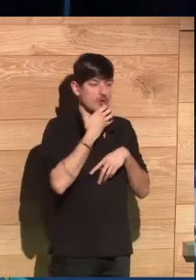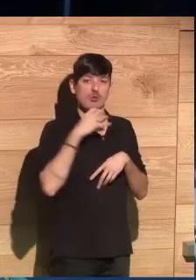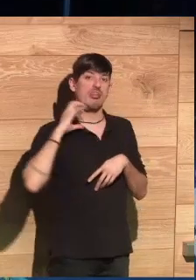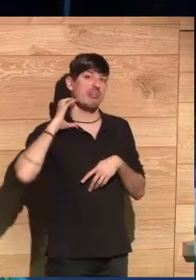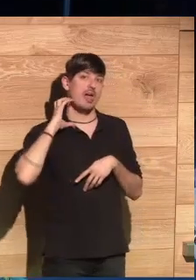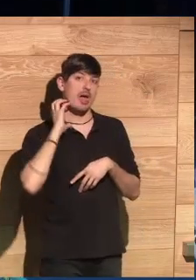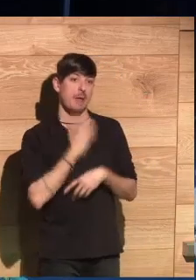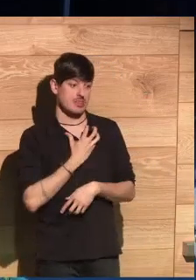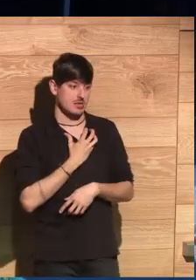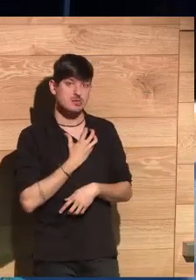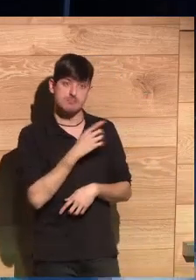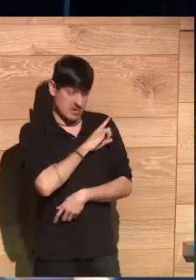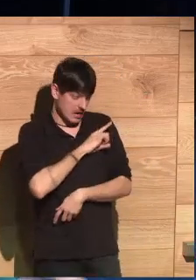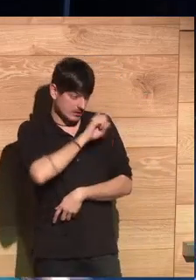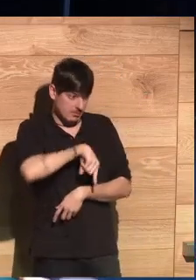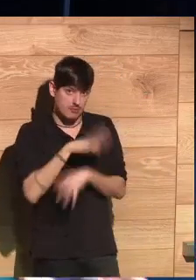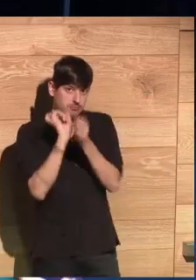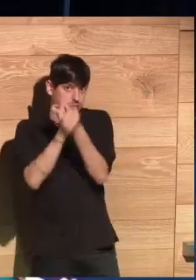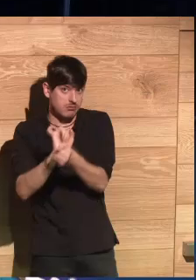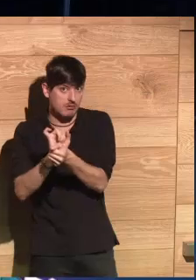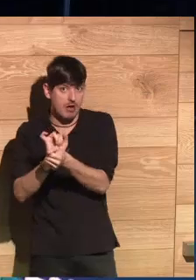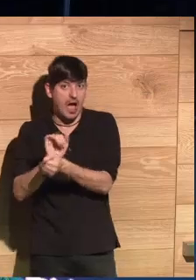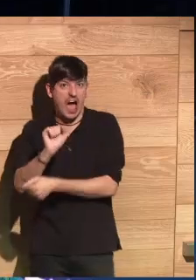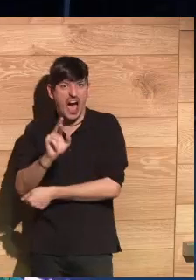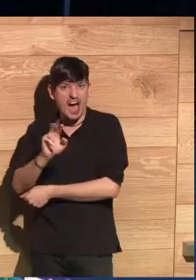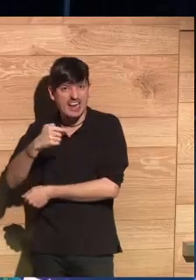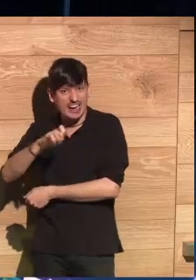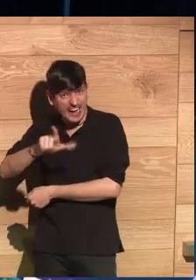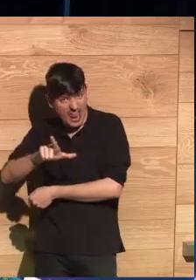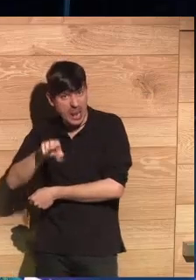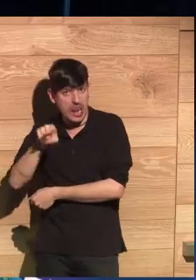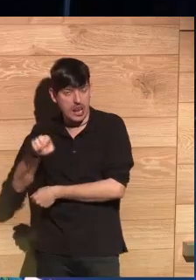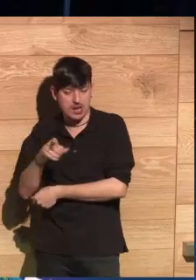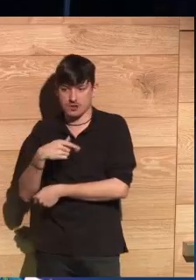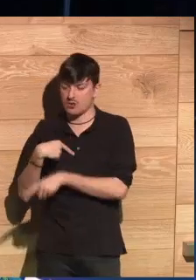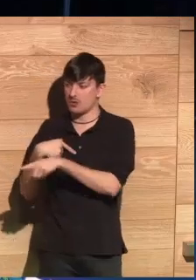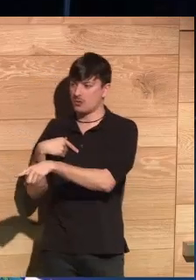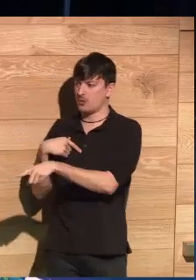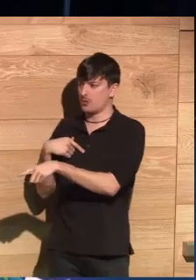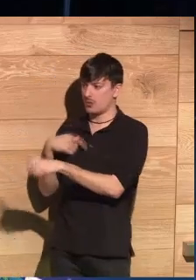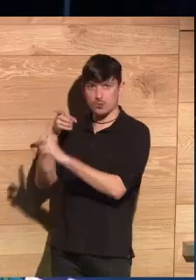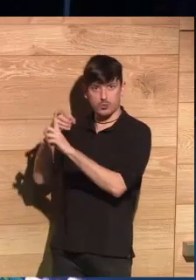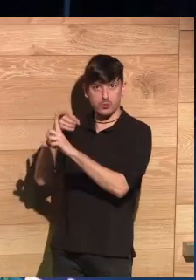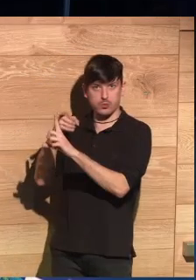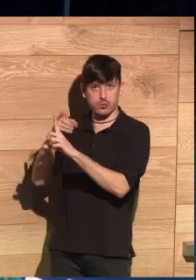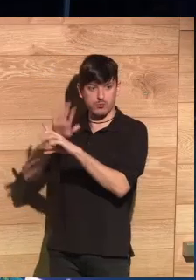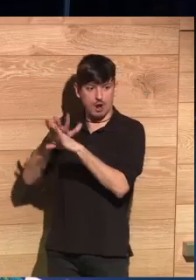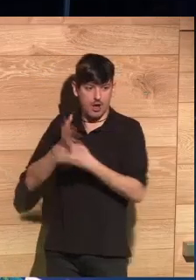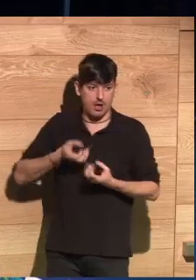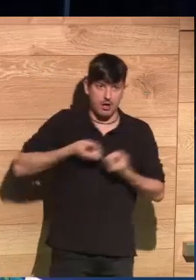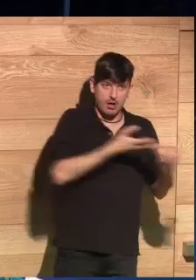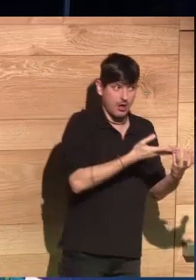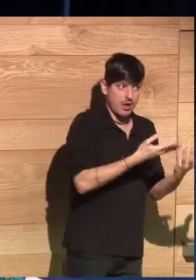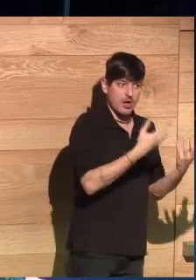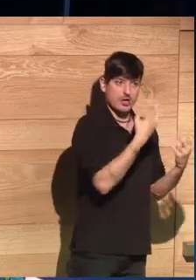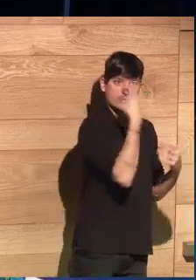fue militar, fue prisionero en Argel. A mí Cervantes me ha servido para transmitir emoción a mis estudiantes